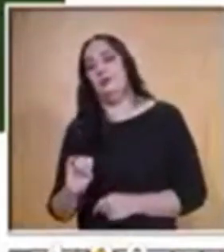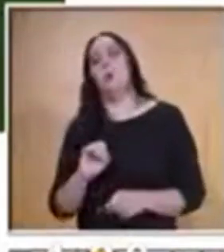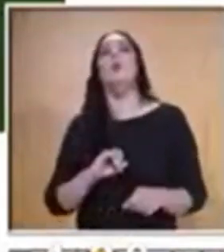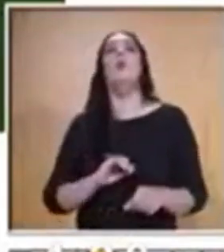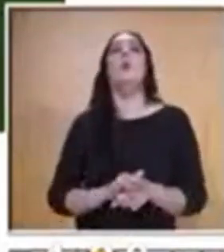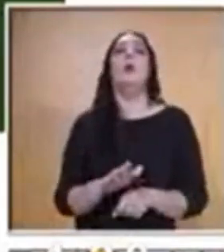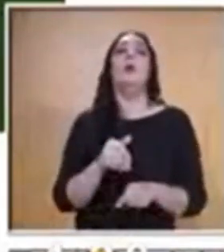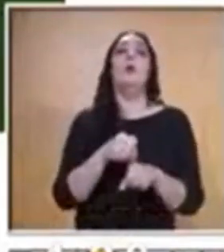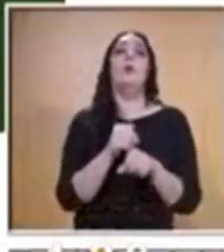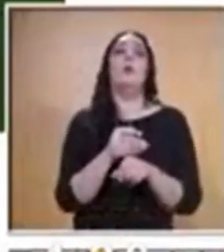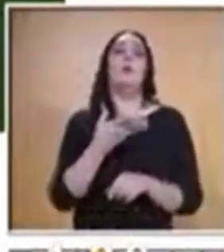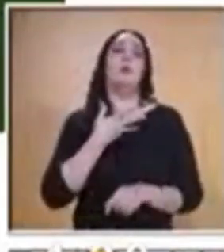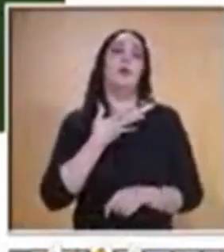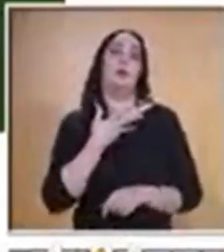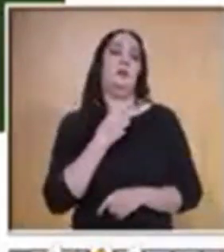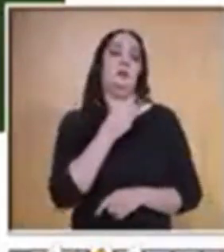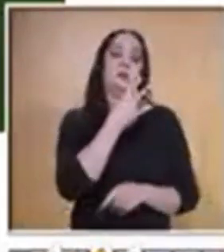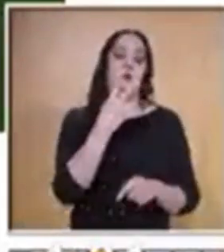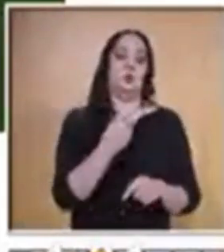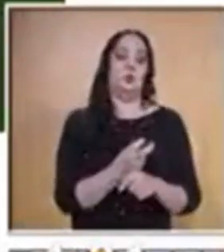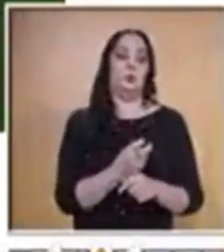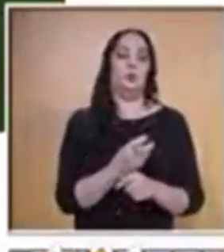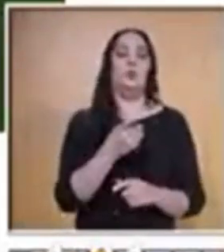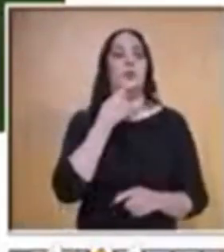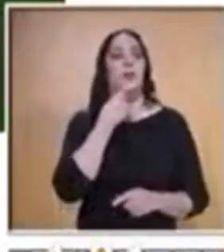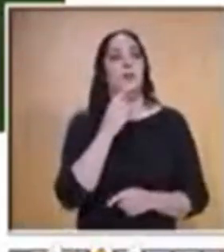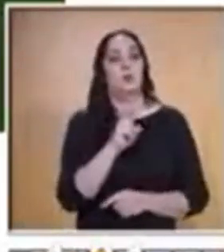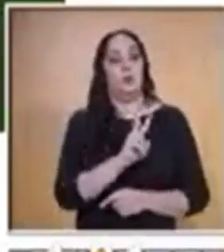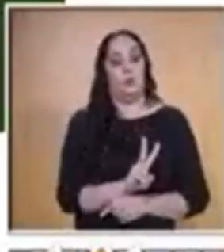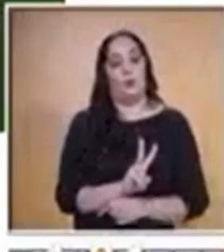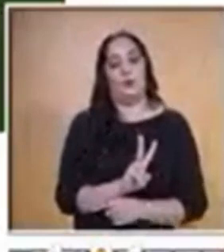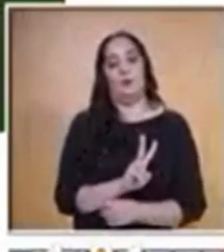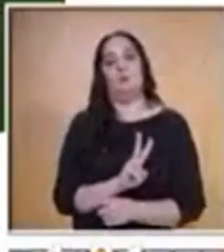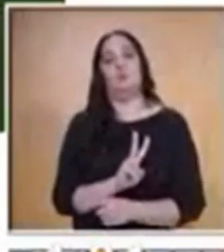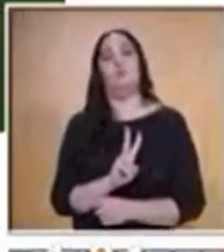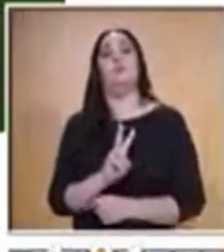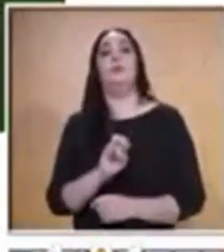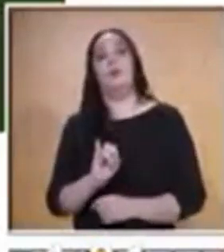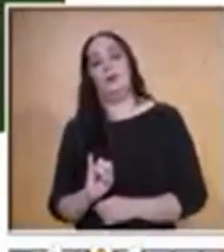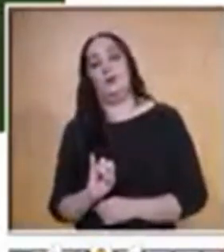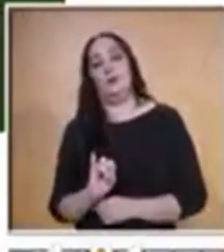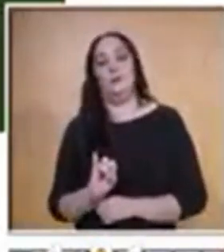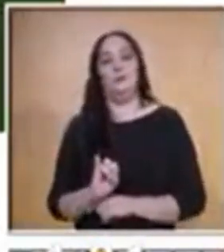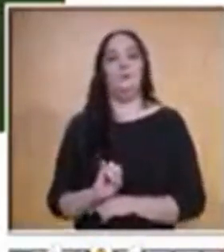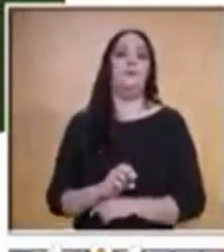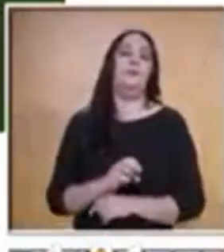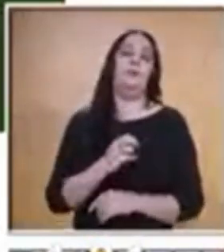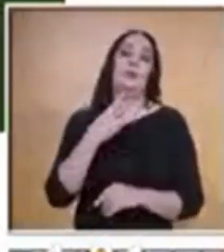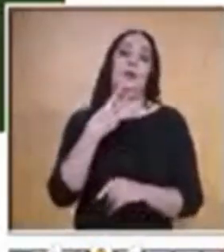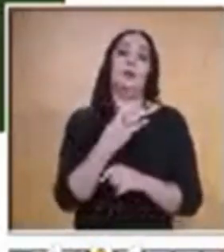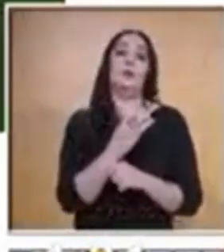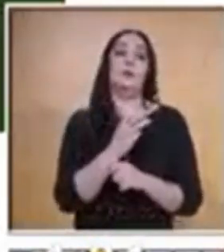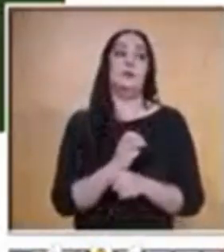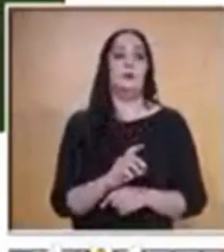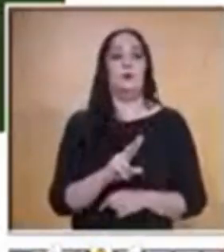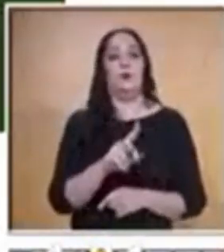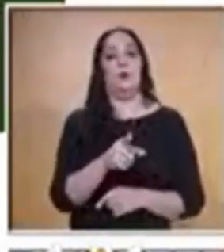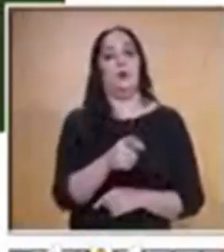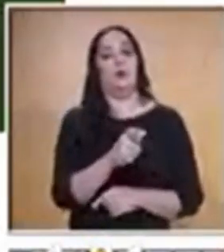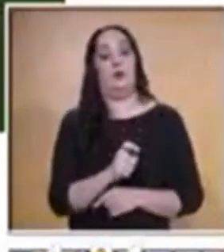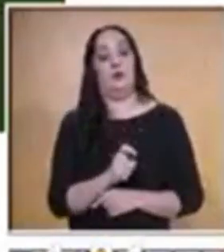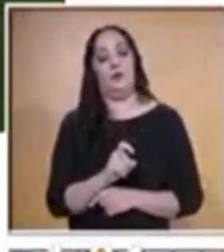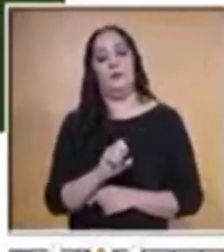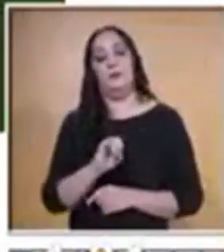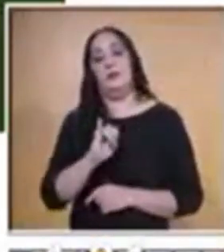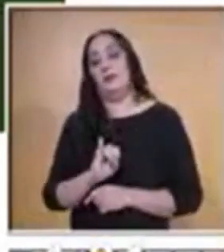representa? En el segundo ejercicio tenemos V, I. En el tercer ejercicio, X